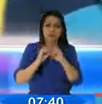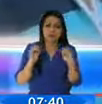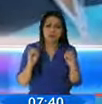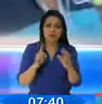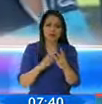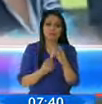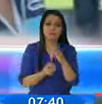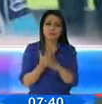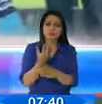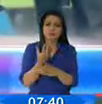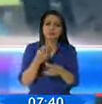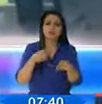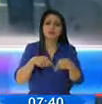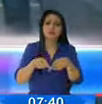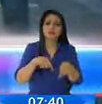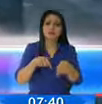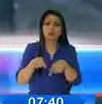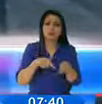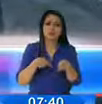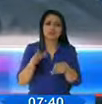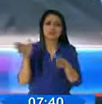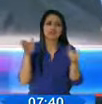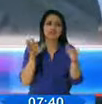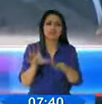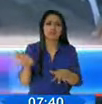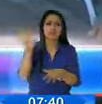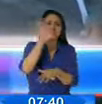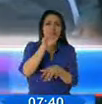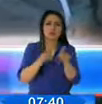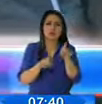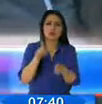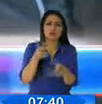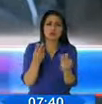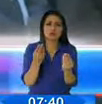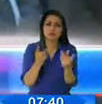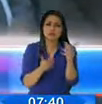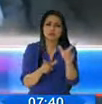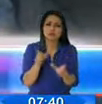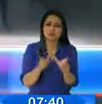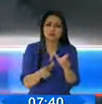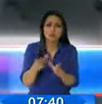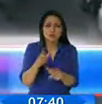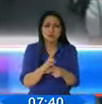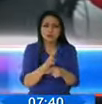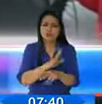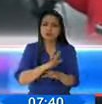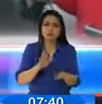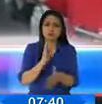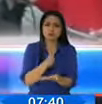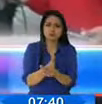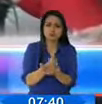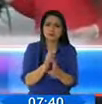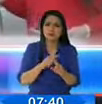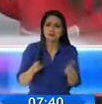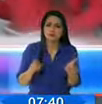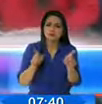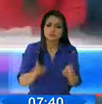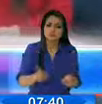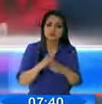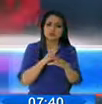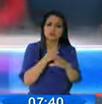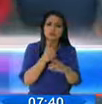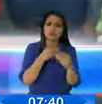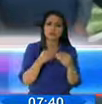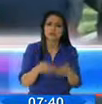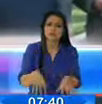del transporte mixto que hoy en día pues ha cogido mucha importancia y creemos que eso no se debe seguir dando, creemos que eso nos perjudica